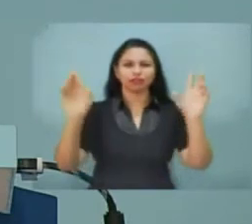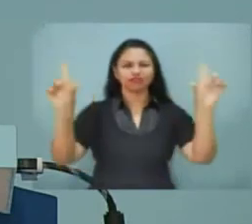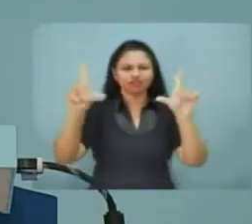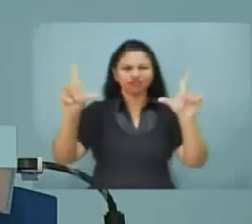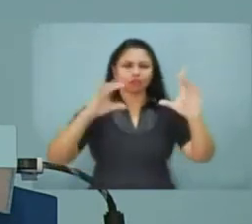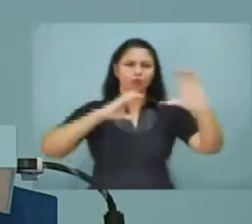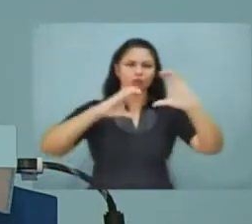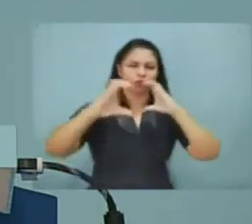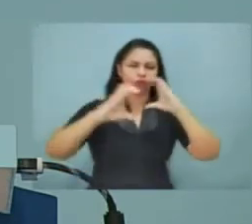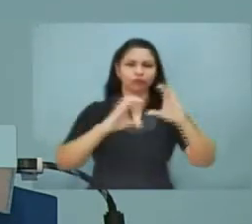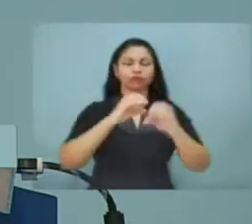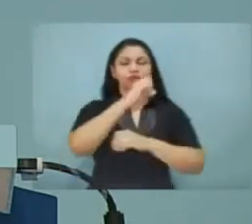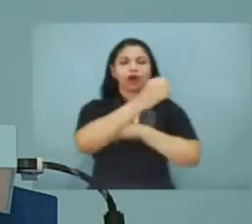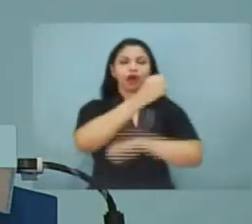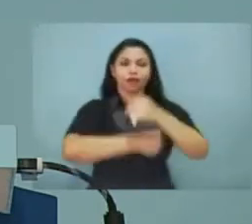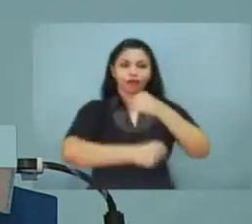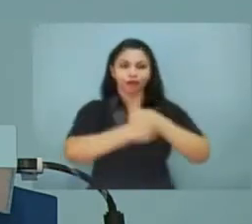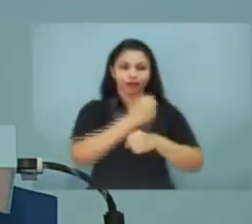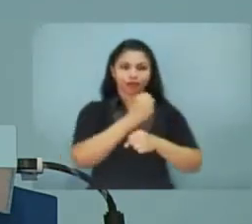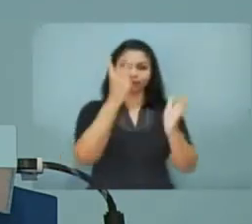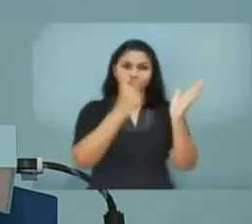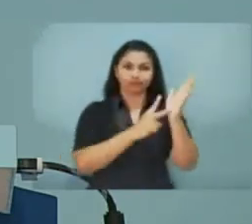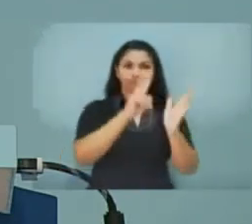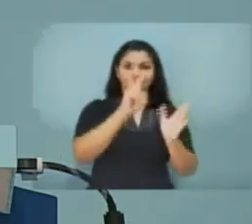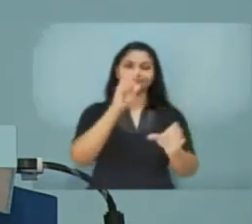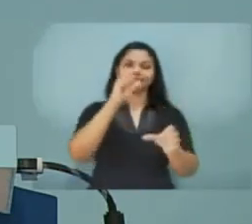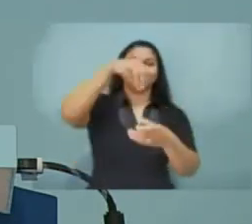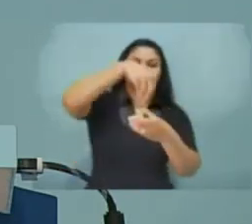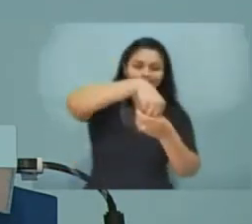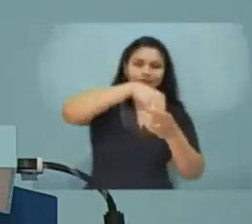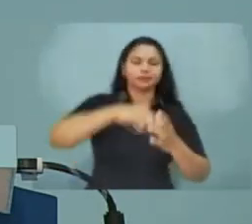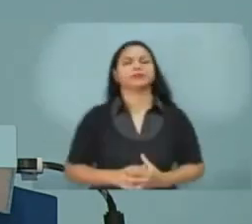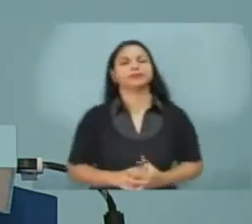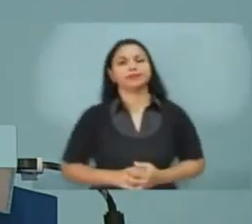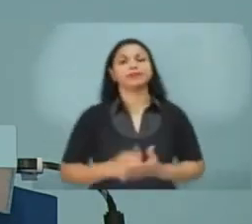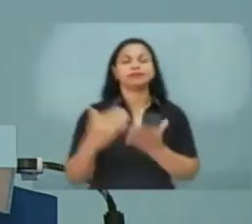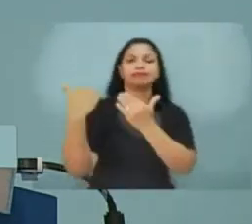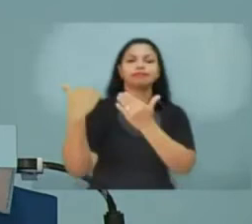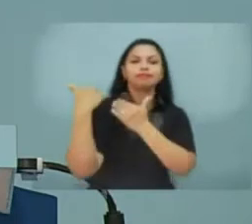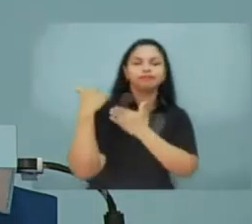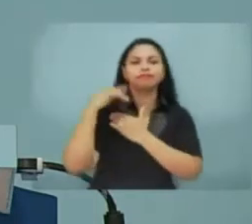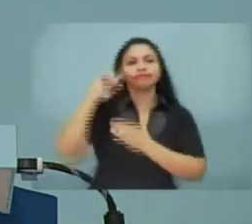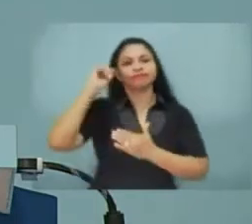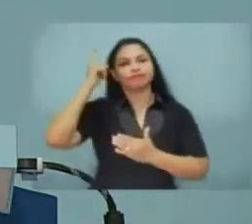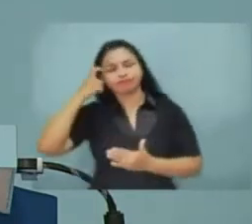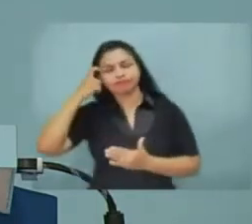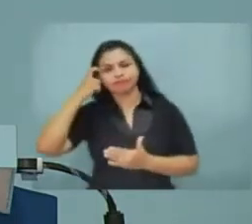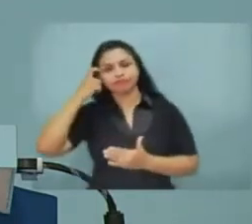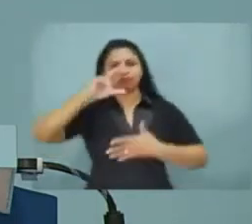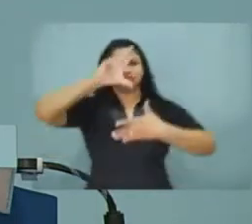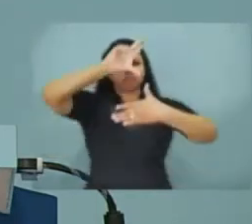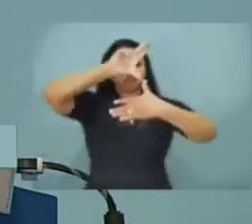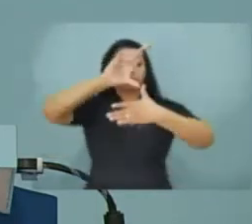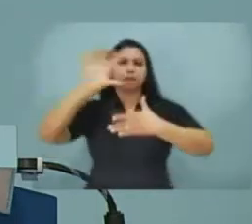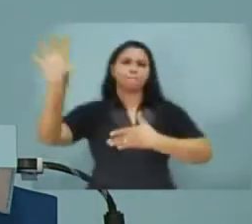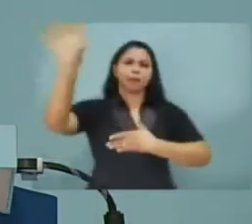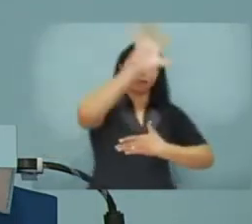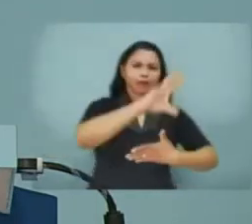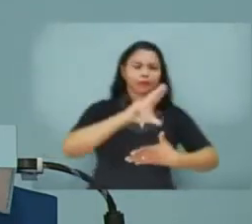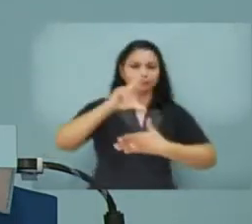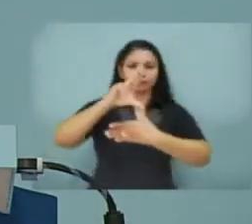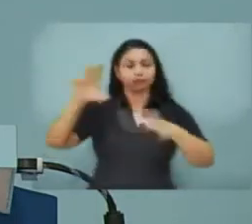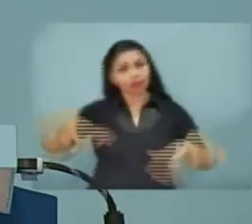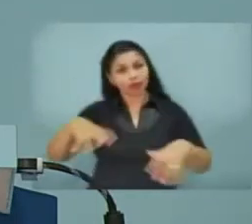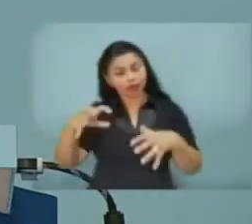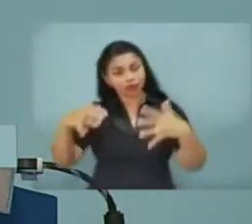Es responsable de las actividades relacionadas con el gobierno en países de América Latina. Entre sus principales actividades se encuentran cuestiones de